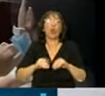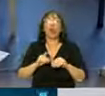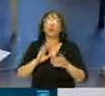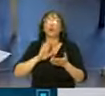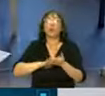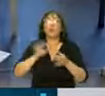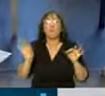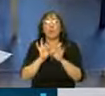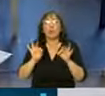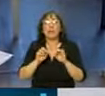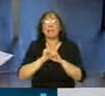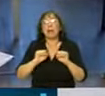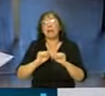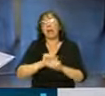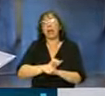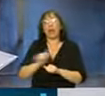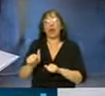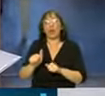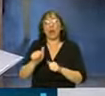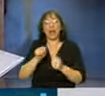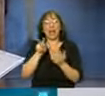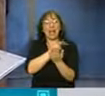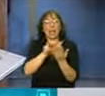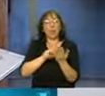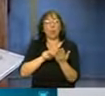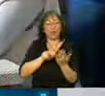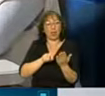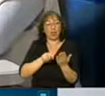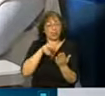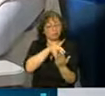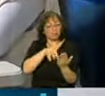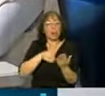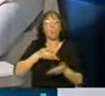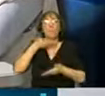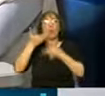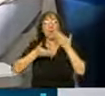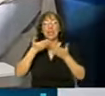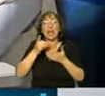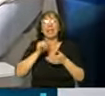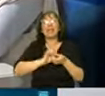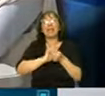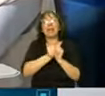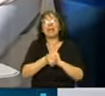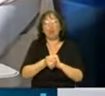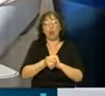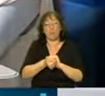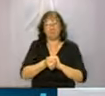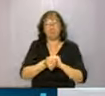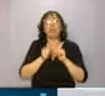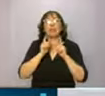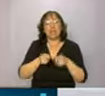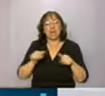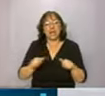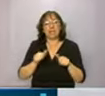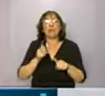musicalmente para poder llevar a cabo la lectura de las partituras, tanto en lo musical como en lo idiomático. También hacemos